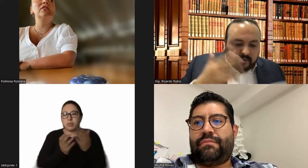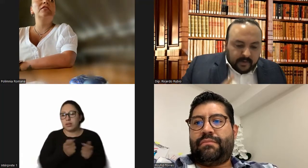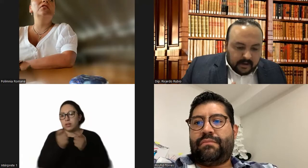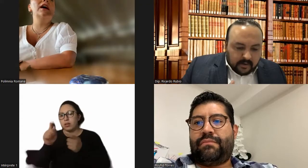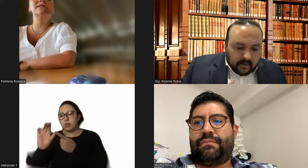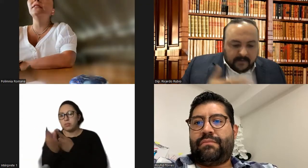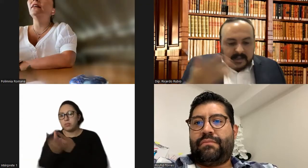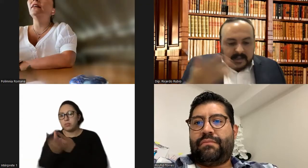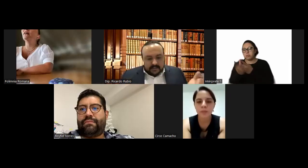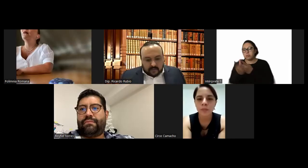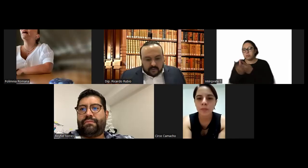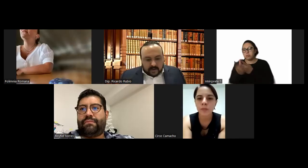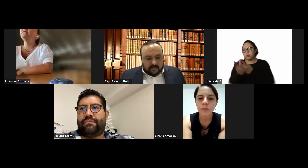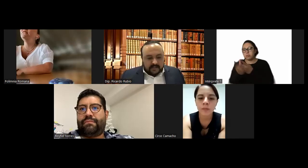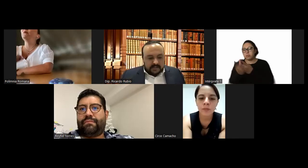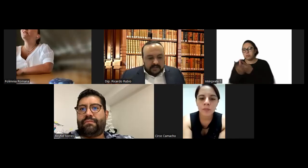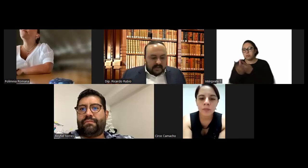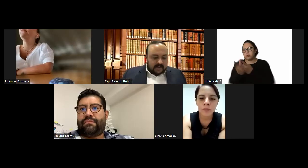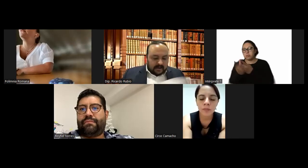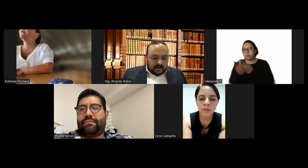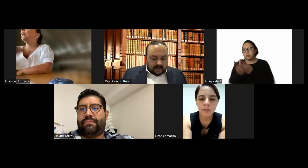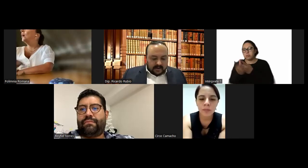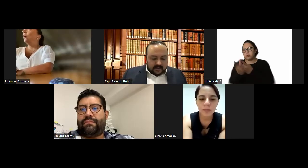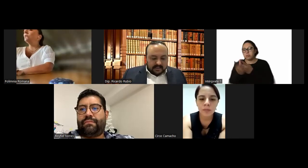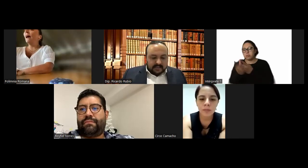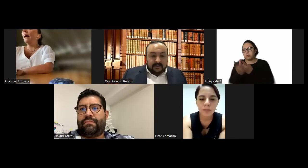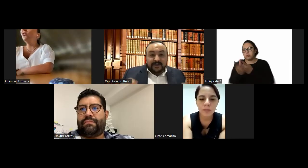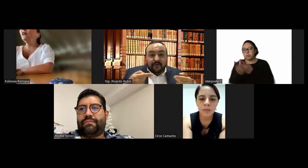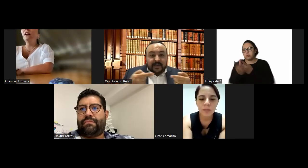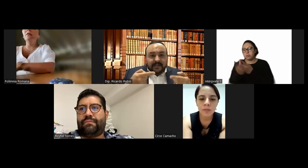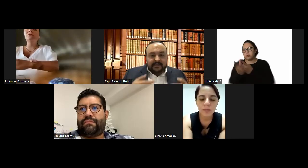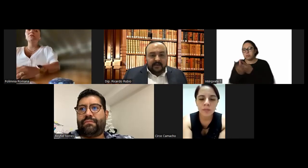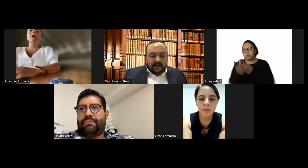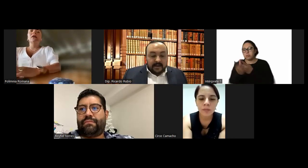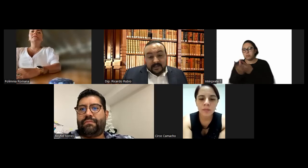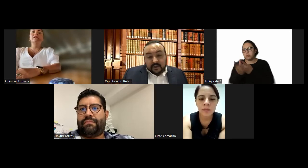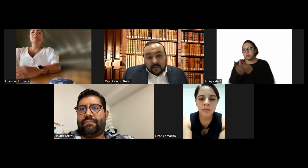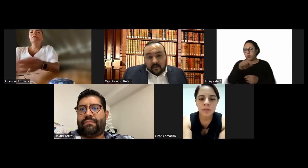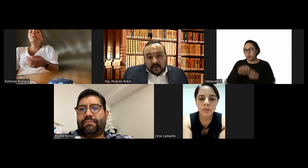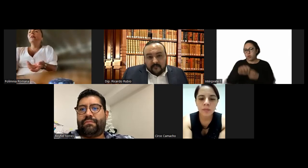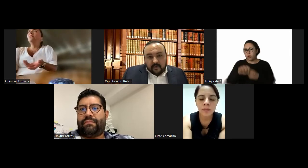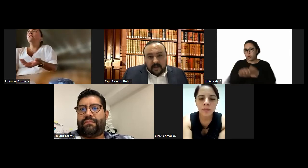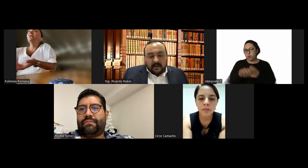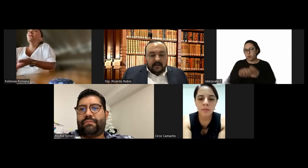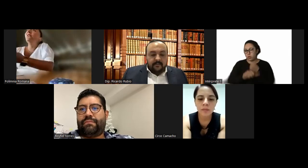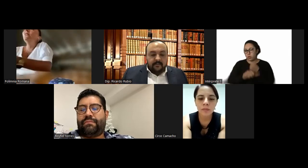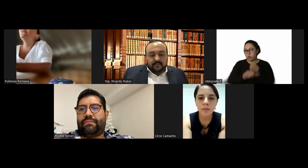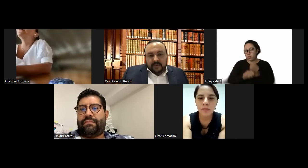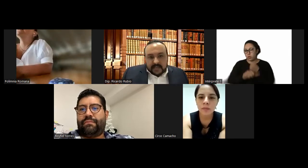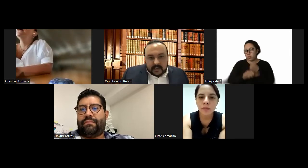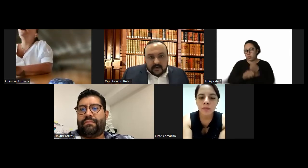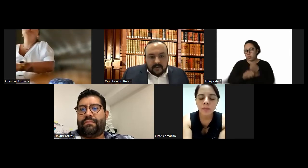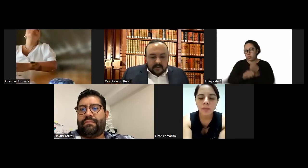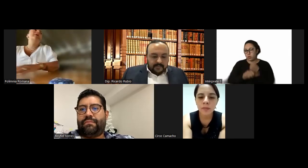11 de octubre o el 26 de octubre? Como dice el antecedente. Entonces se contradice. Y esto es un error de forma, pues